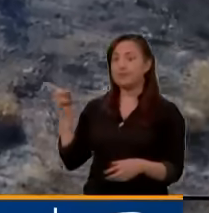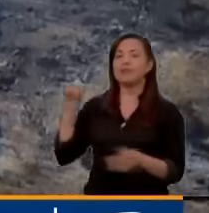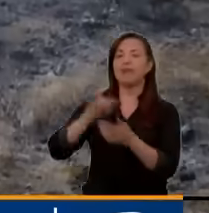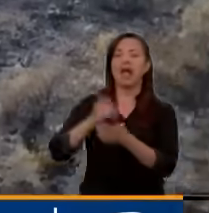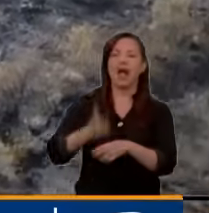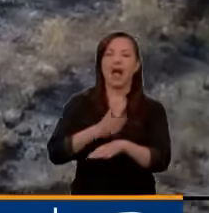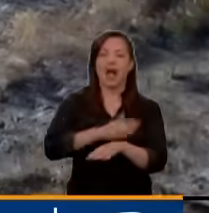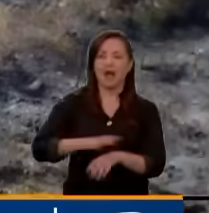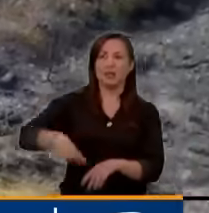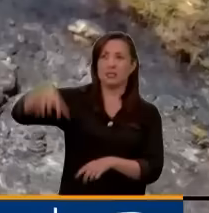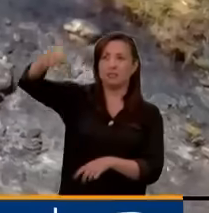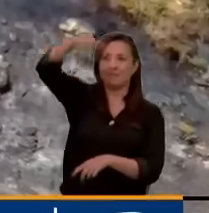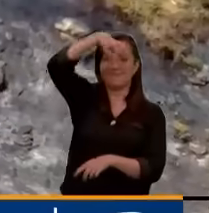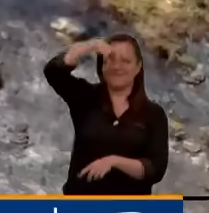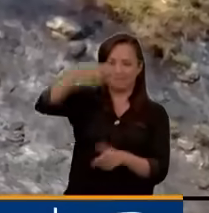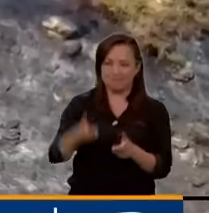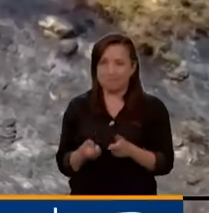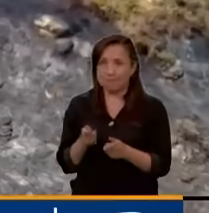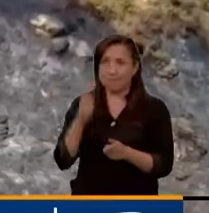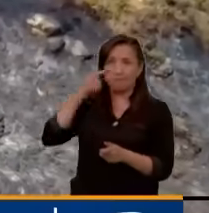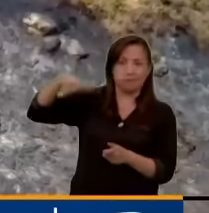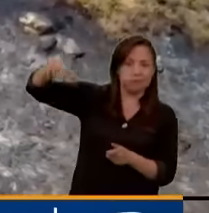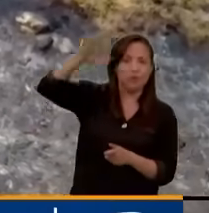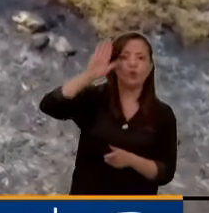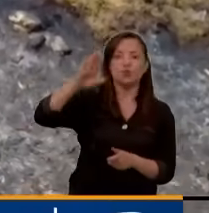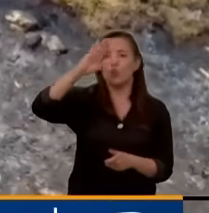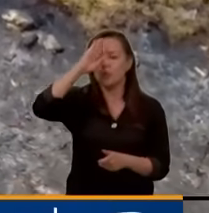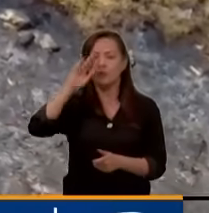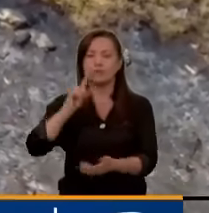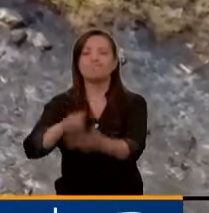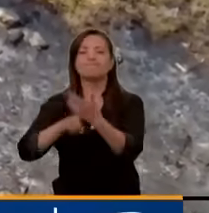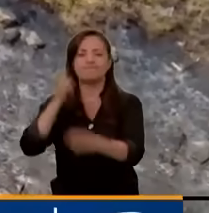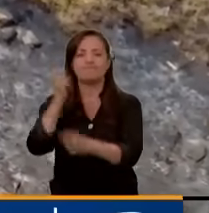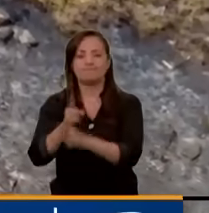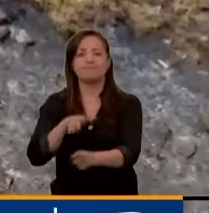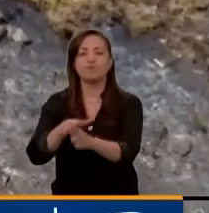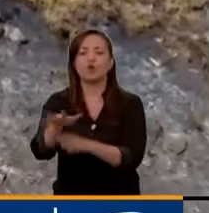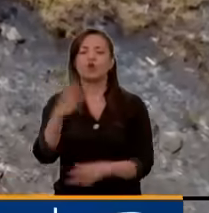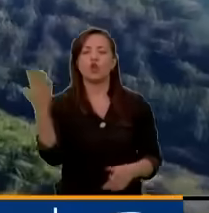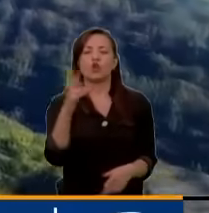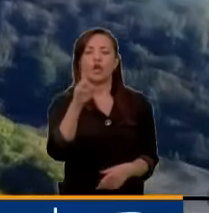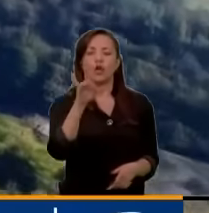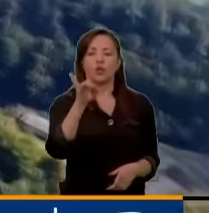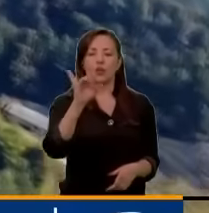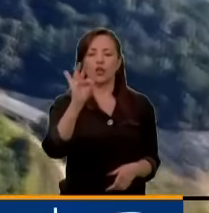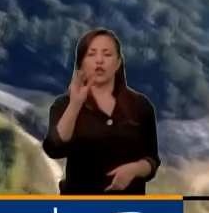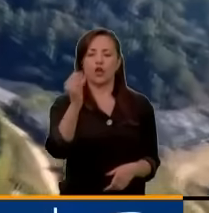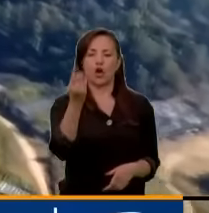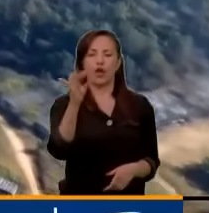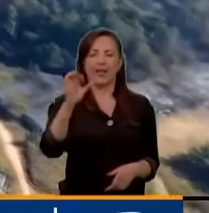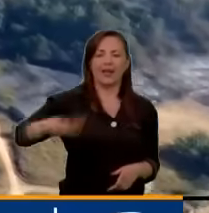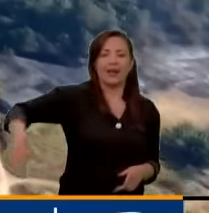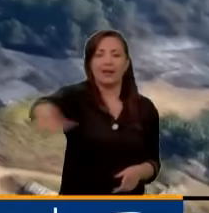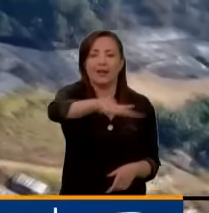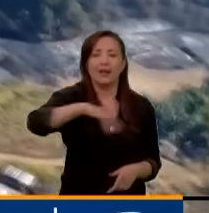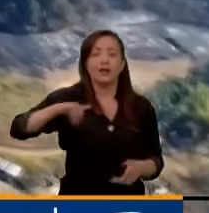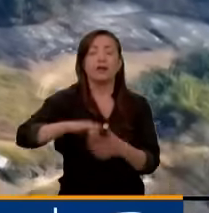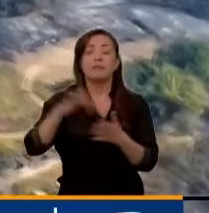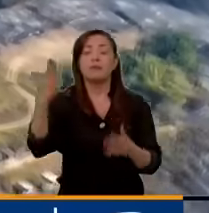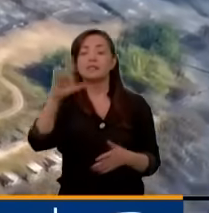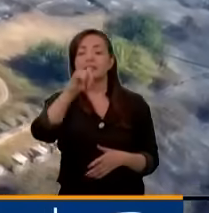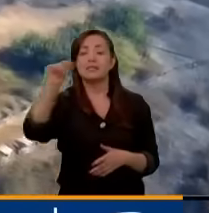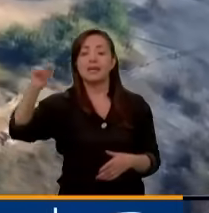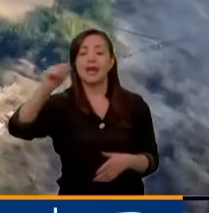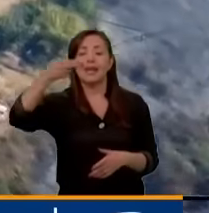policía muestran la magnitud del daño ambiental que dejó el incendio en Ruitoque. Las autoridades calculan que son más de 100 hectáreas de bosque las que